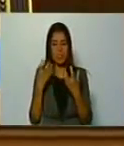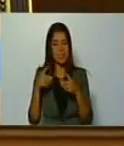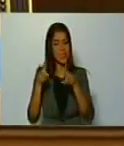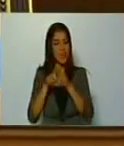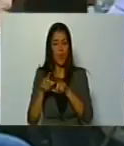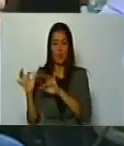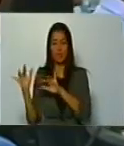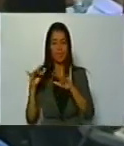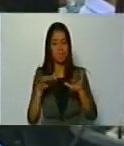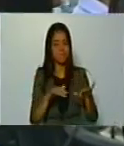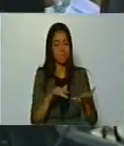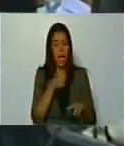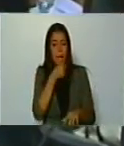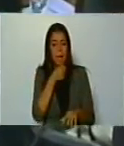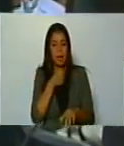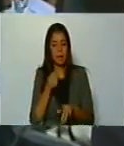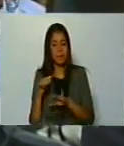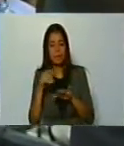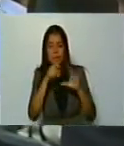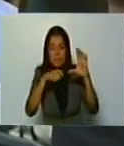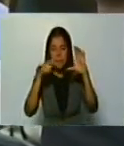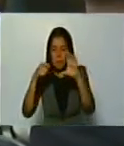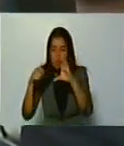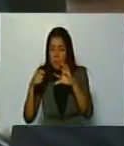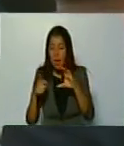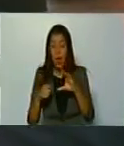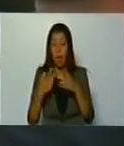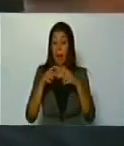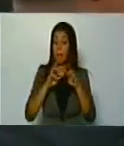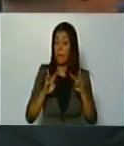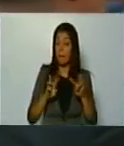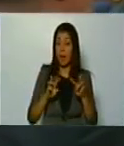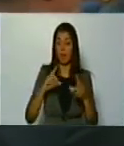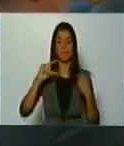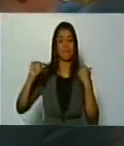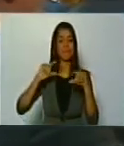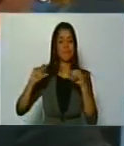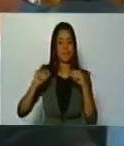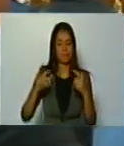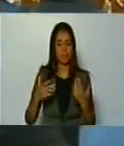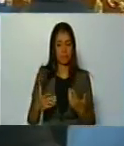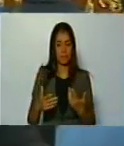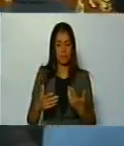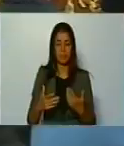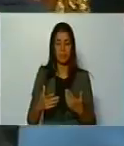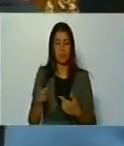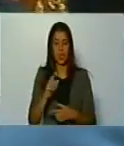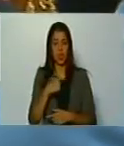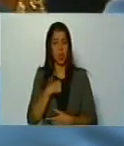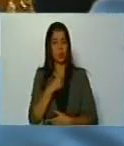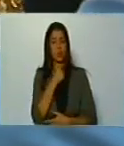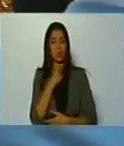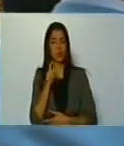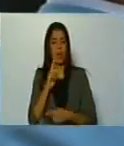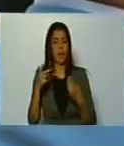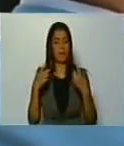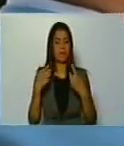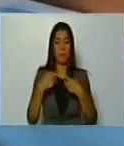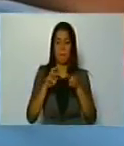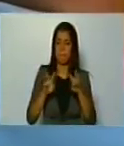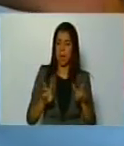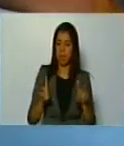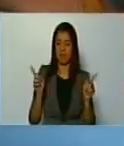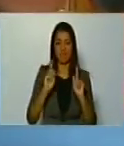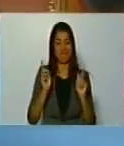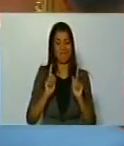Cientos en momentos de paz desaparecen, no les interesa la paz. No les interesa la paz porque al emporio